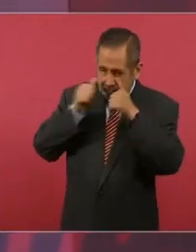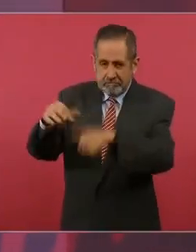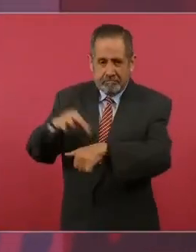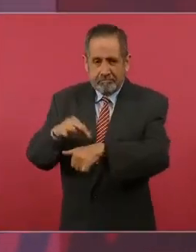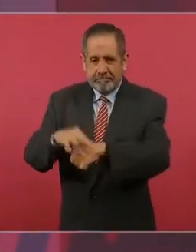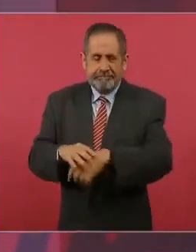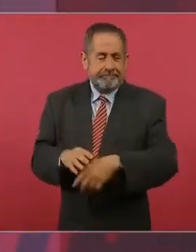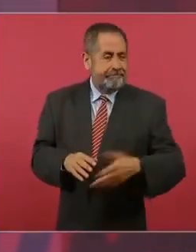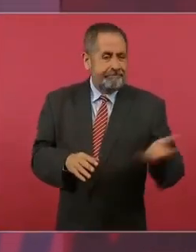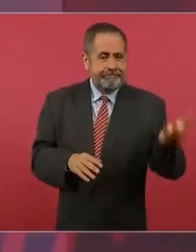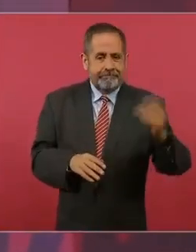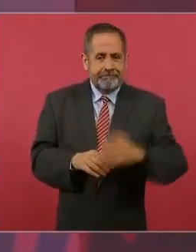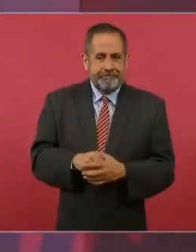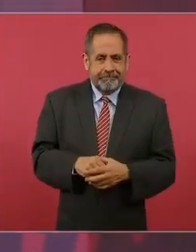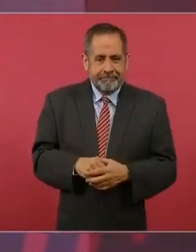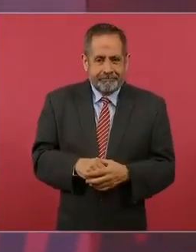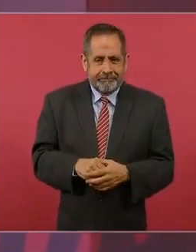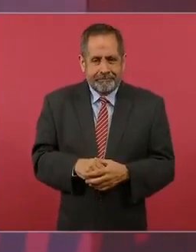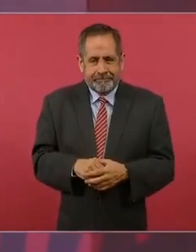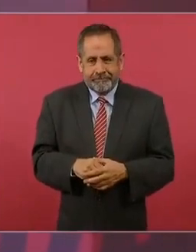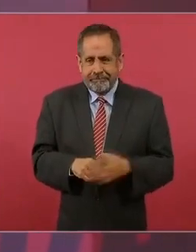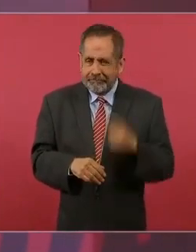enseñar a pescar,